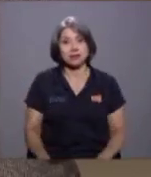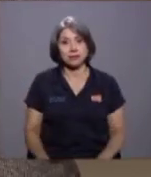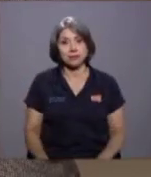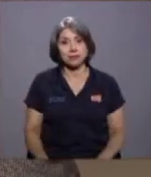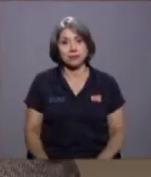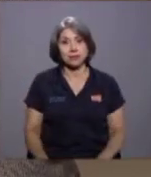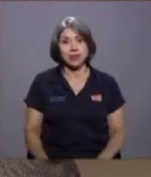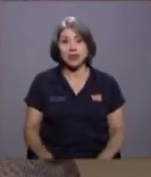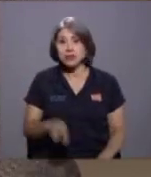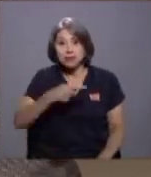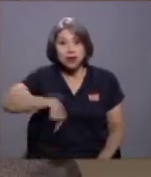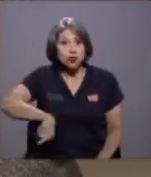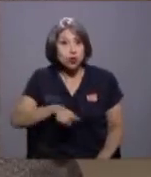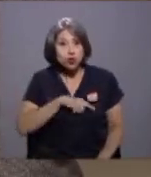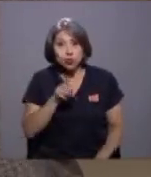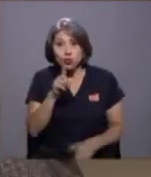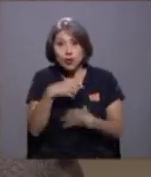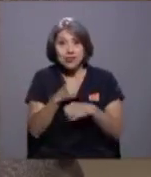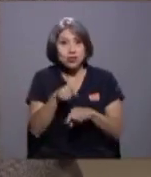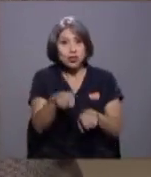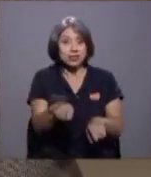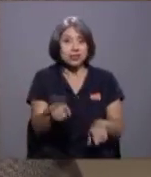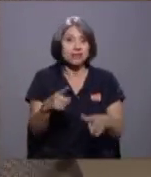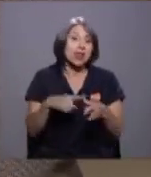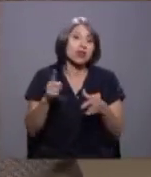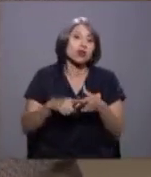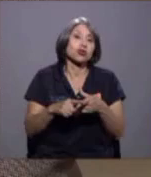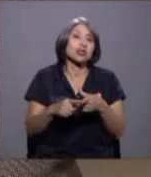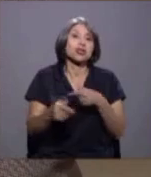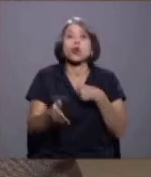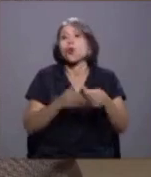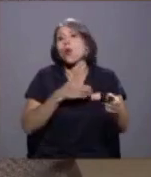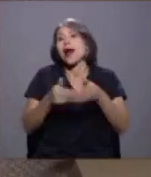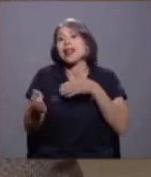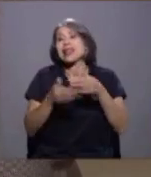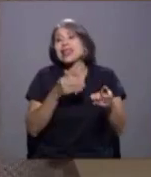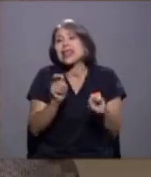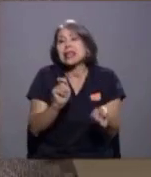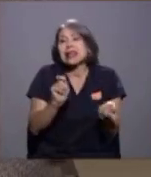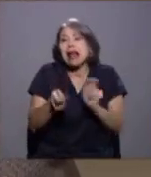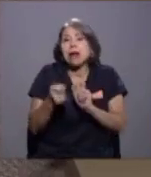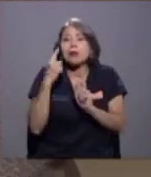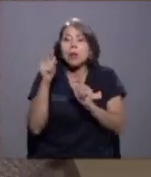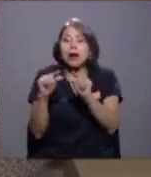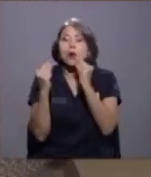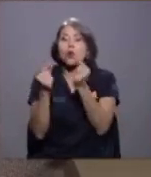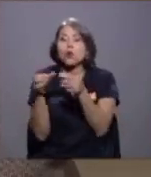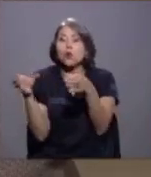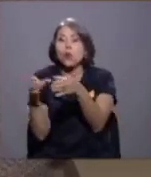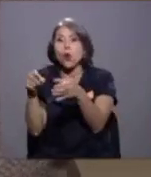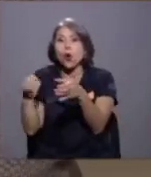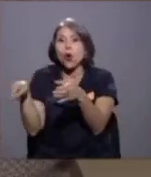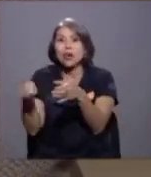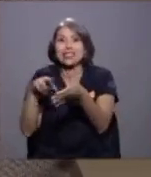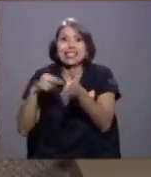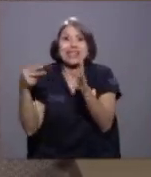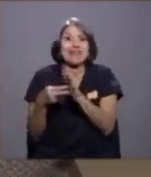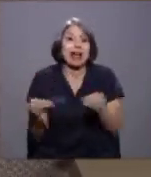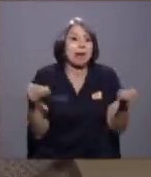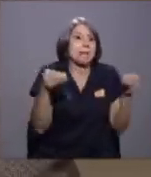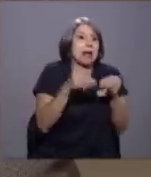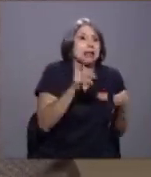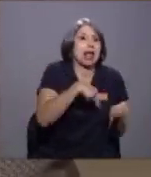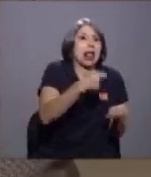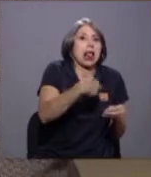Si no lo hacemos así, entonces cualquier quiebre que le hagamos a un grupo de ciudadanos implica un aumento de cuotas para los demás. Además,